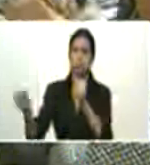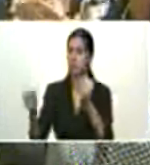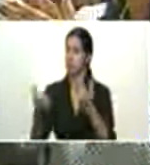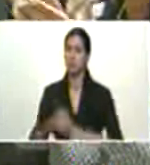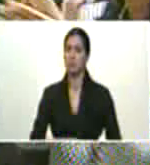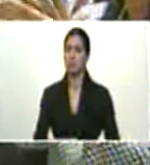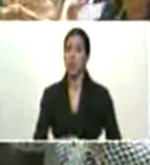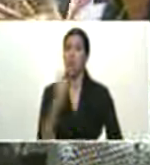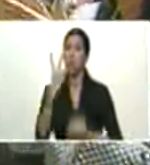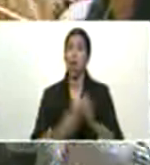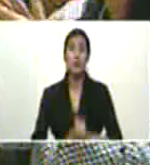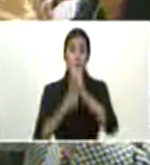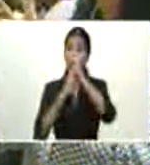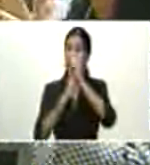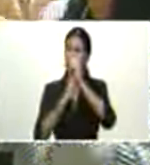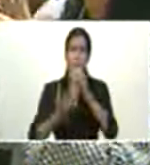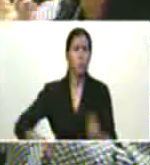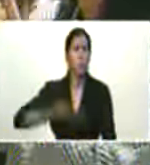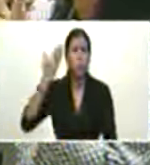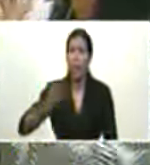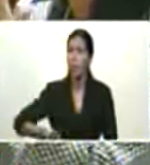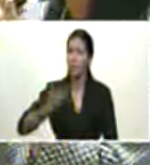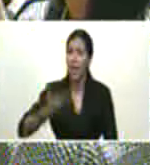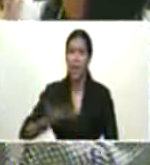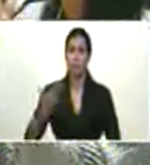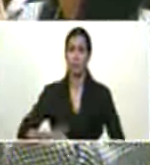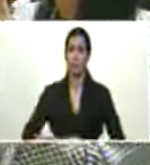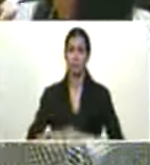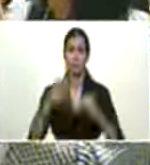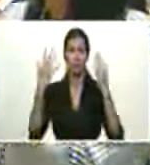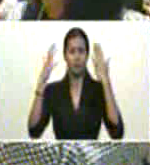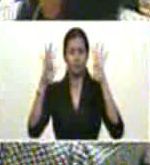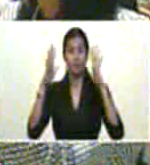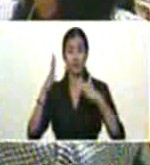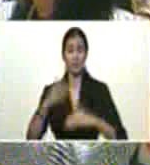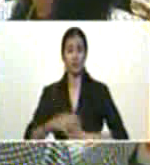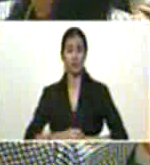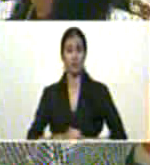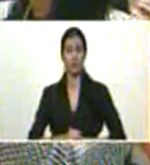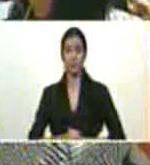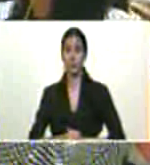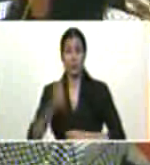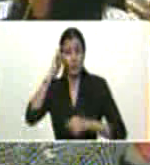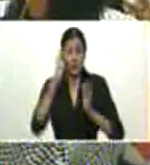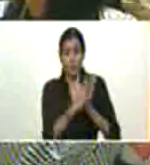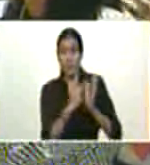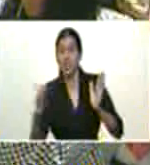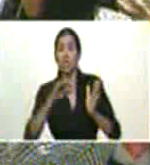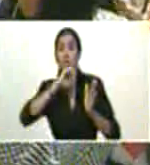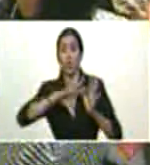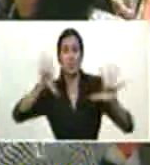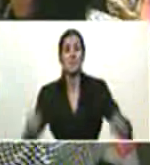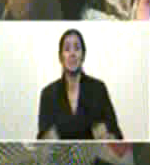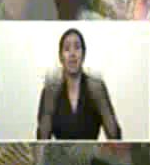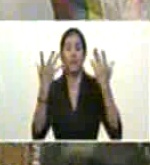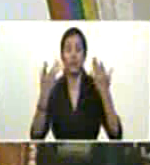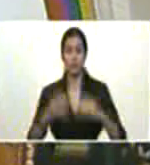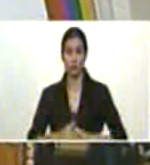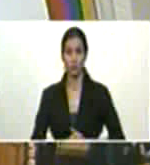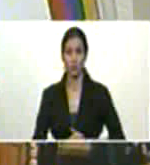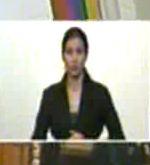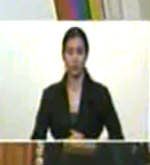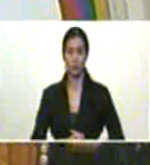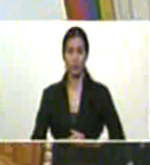Dos líderes muy importantes de una gran época histórica de redención.